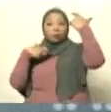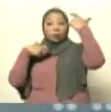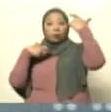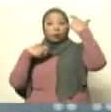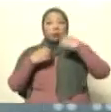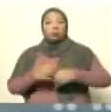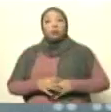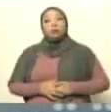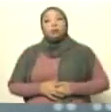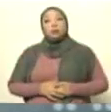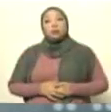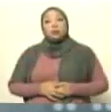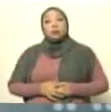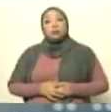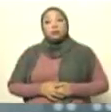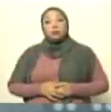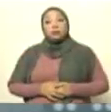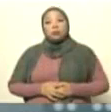el comandante Chávez